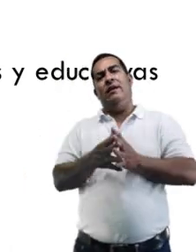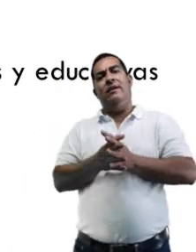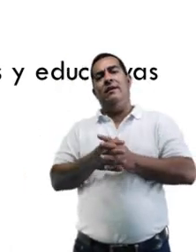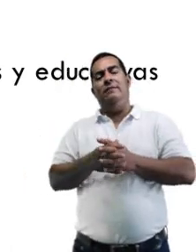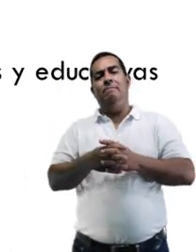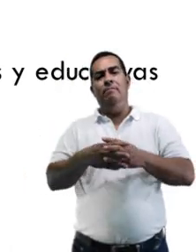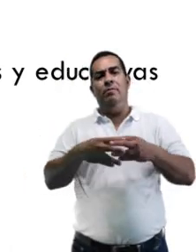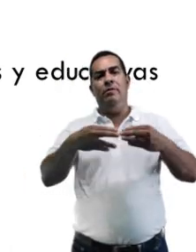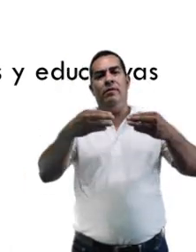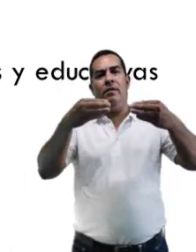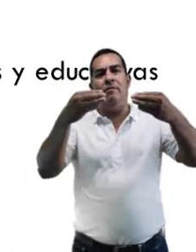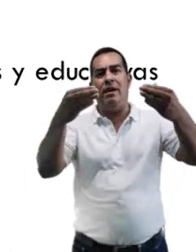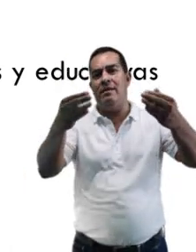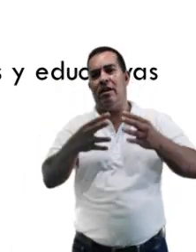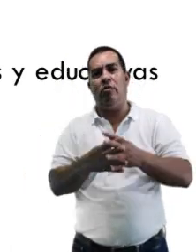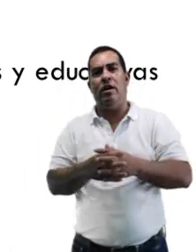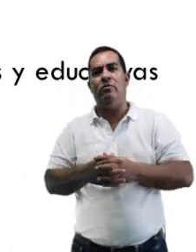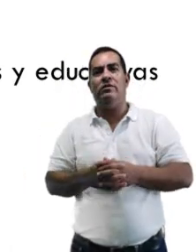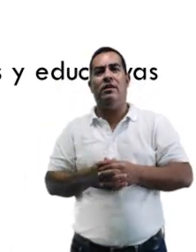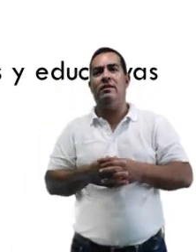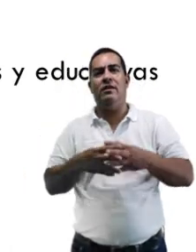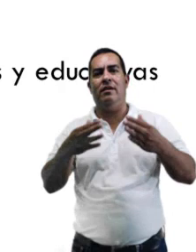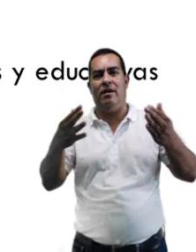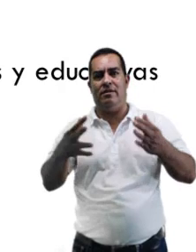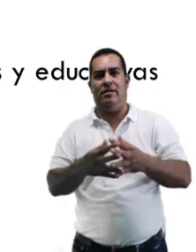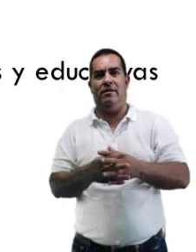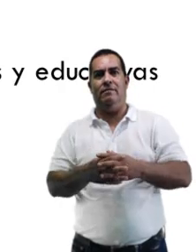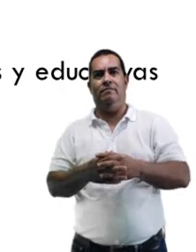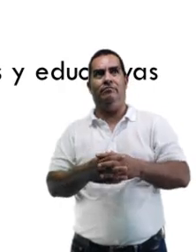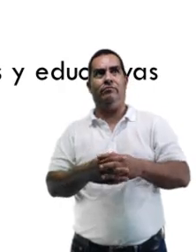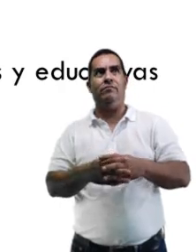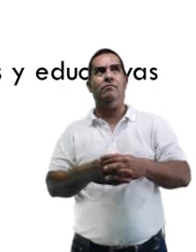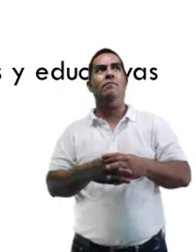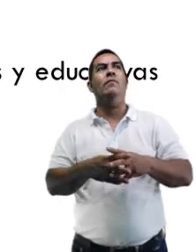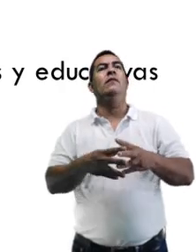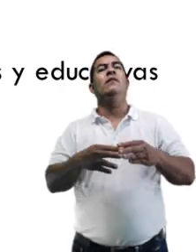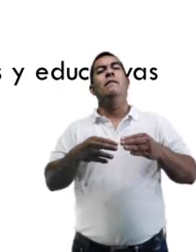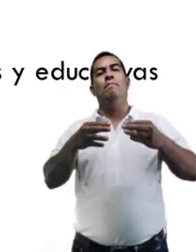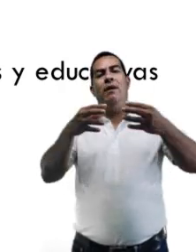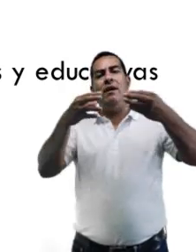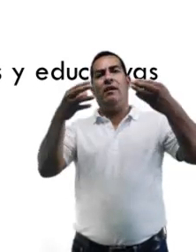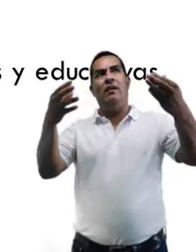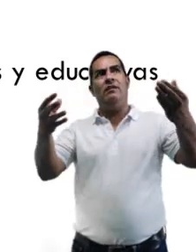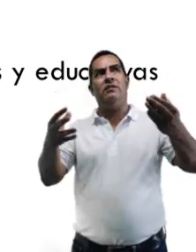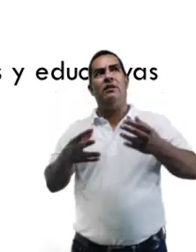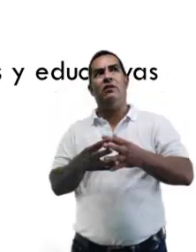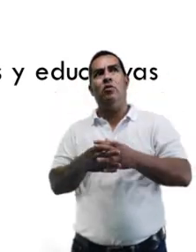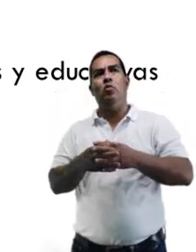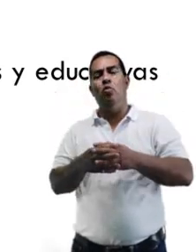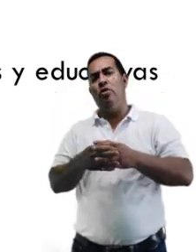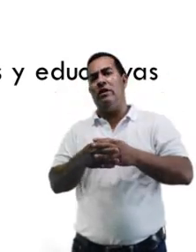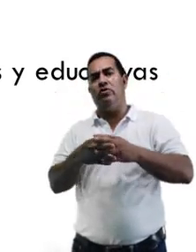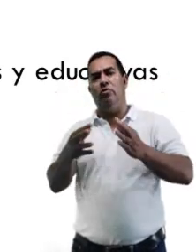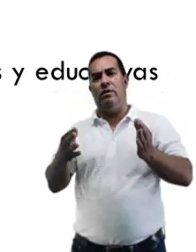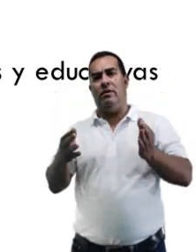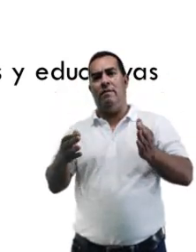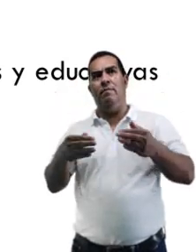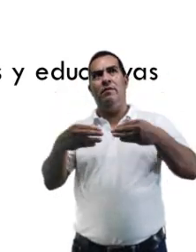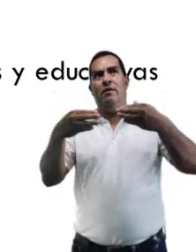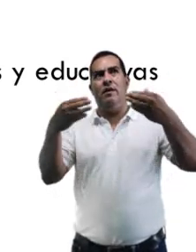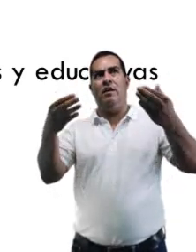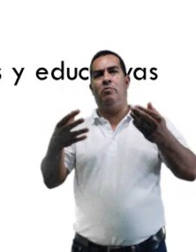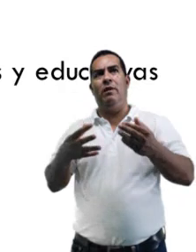¿Cuál es la tarea que van a desarrollar ustedes en casa? Van a realizar un